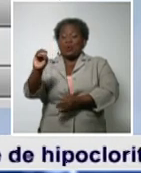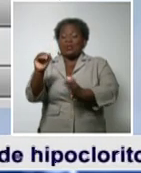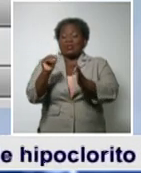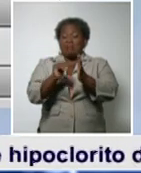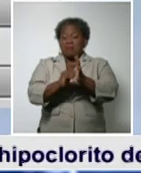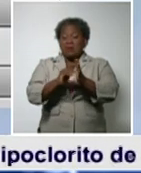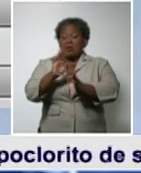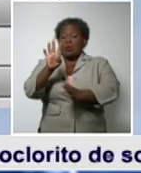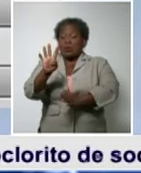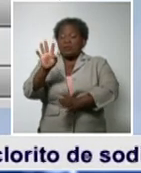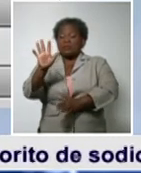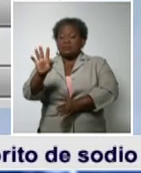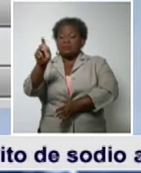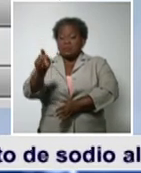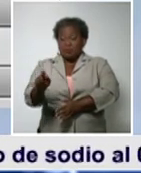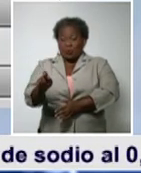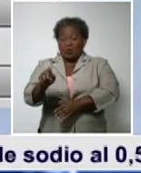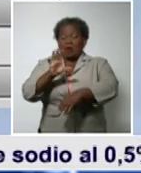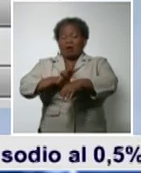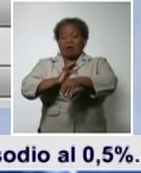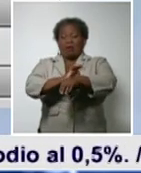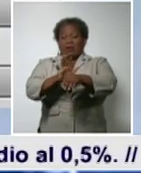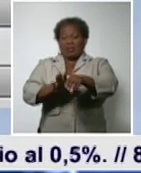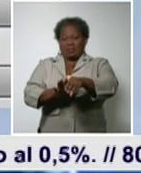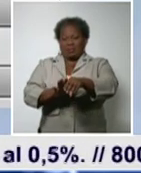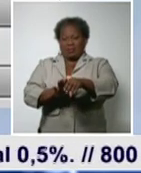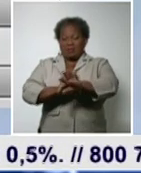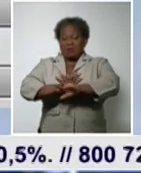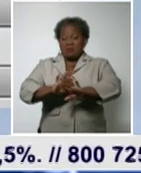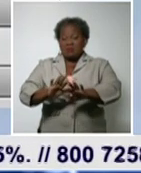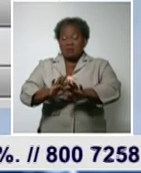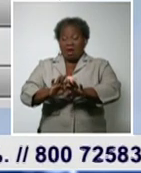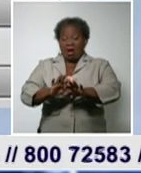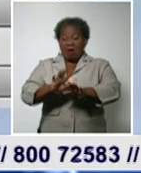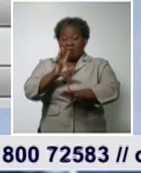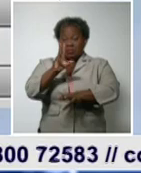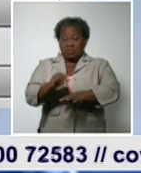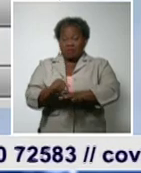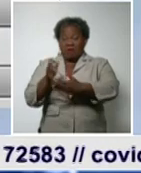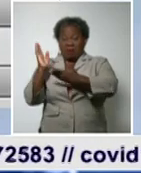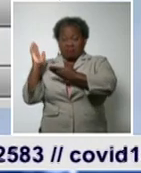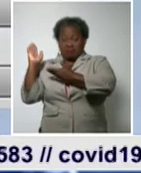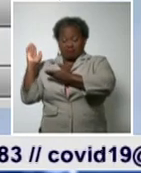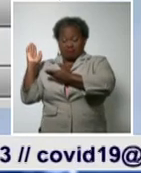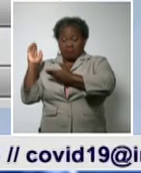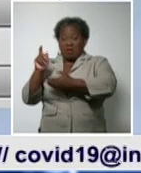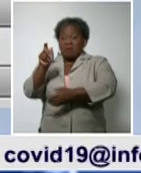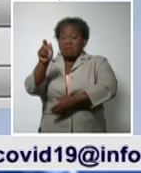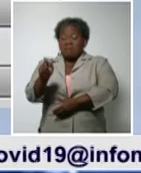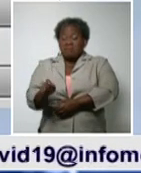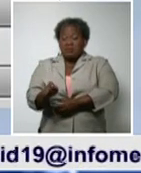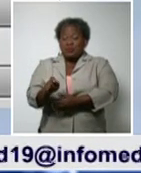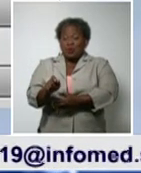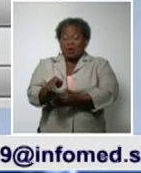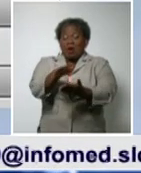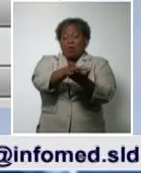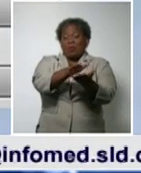190.045 personas con COVID. Y ya la cifra ahí la tienen ustedes, de casos confirmados acumulados,